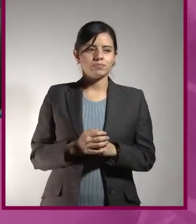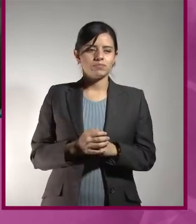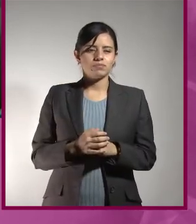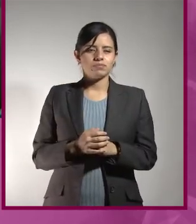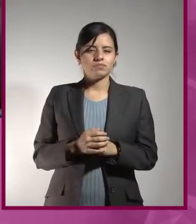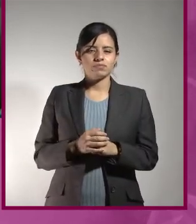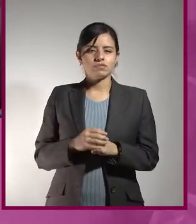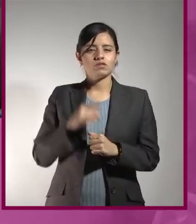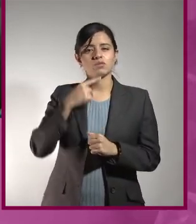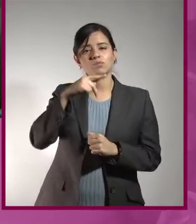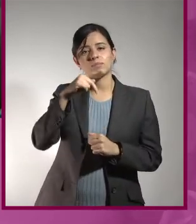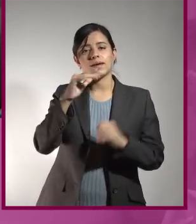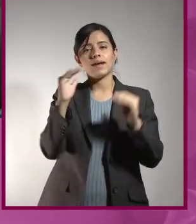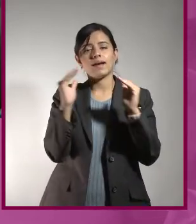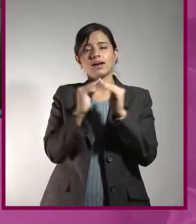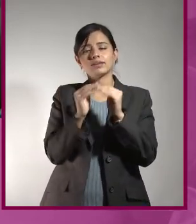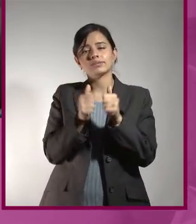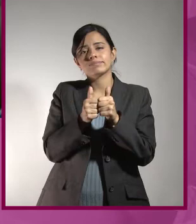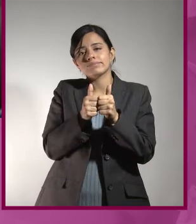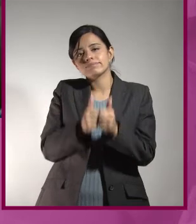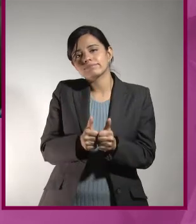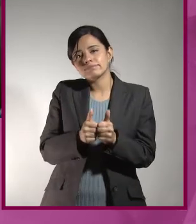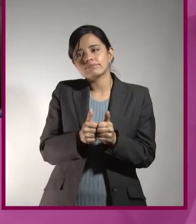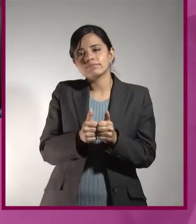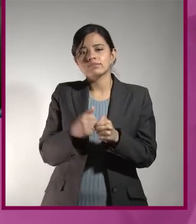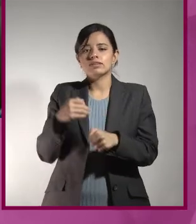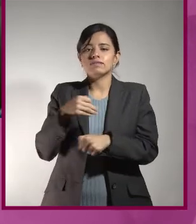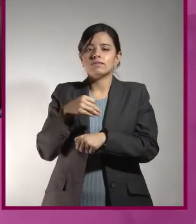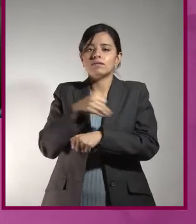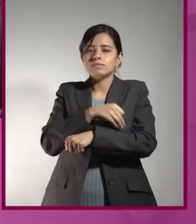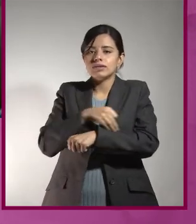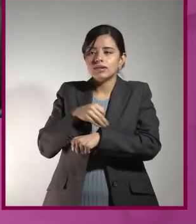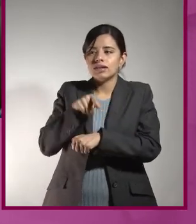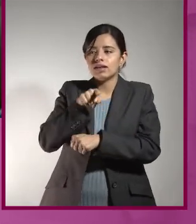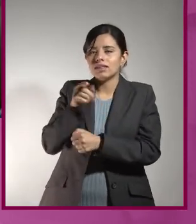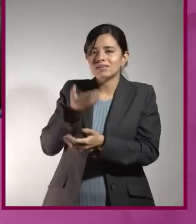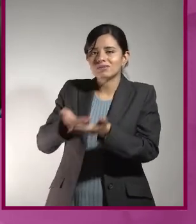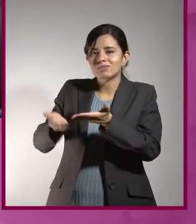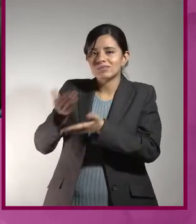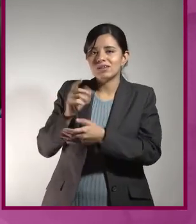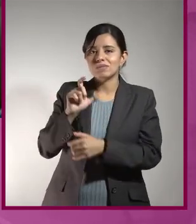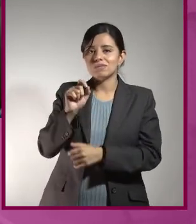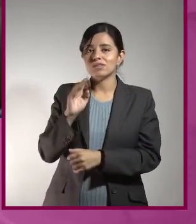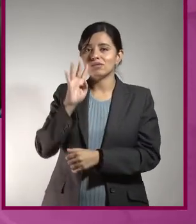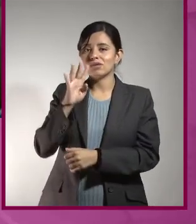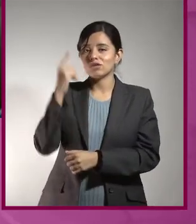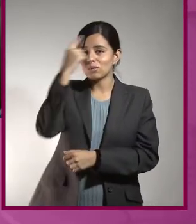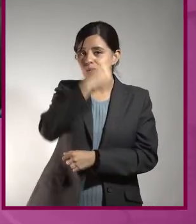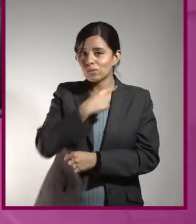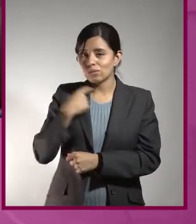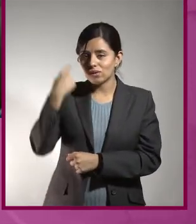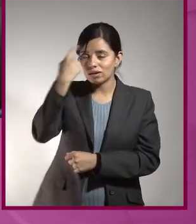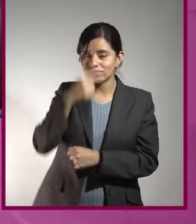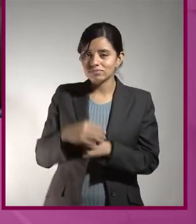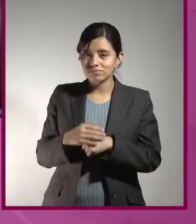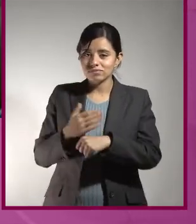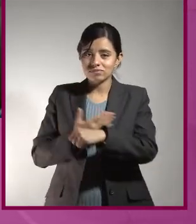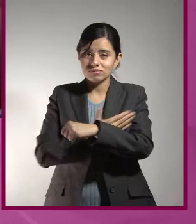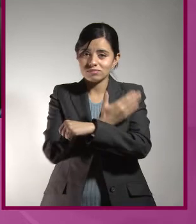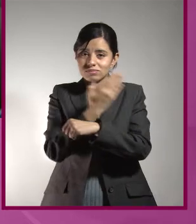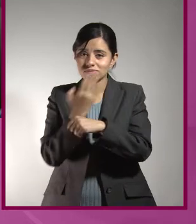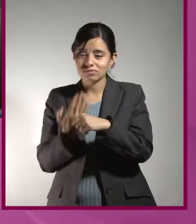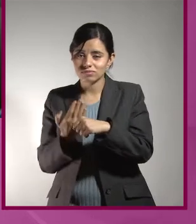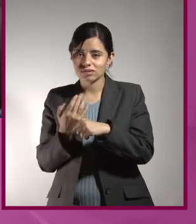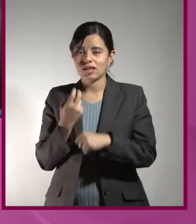estar en tu casa, convivir con tu familia las 24 horas, puede causar